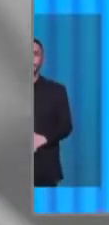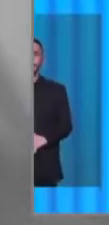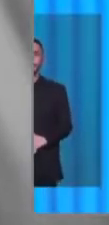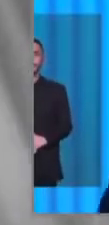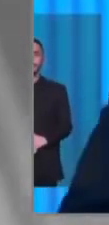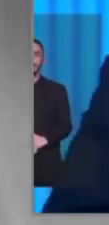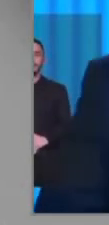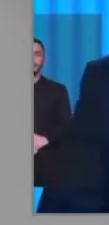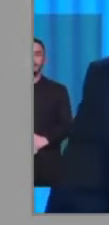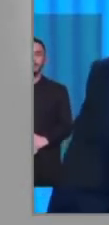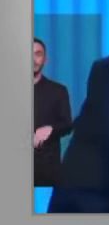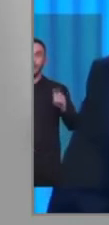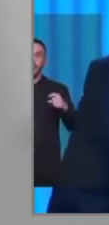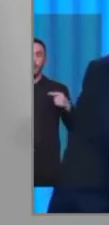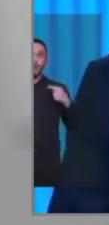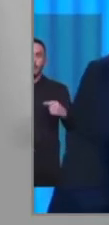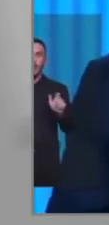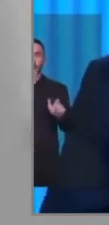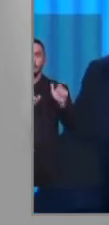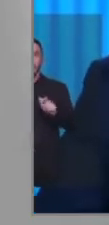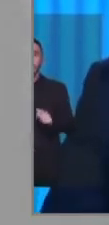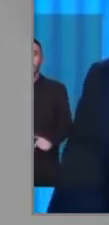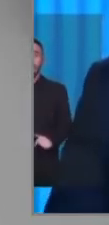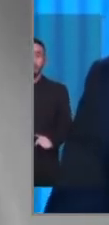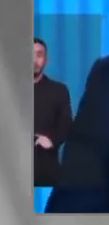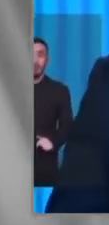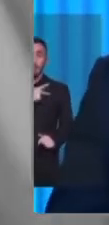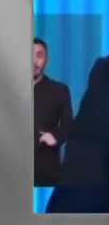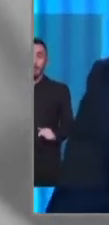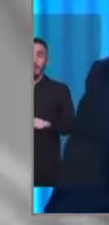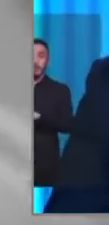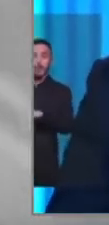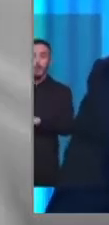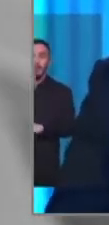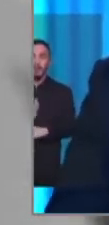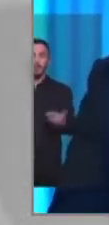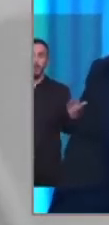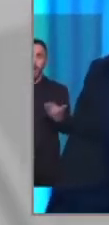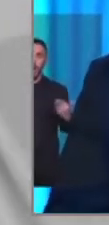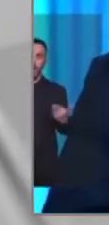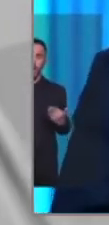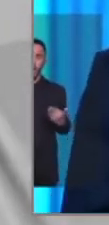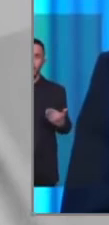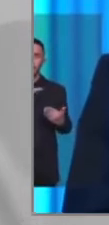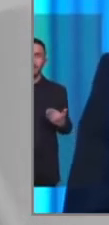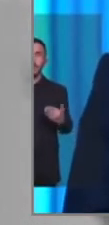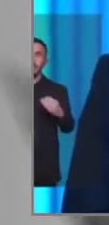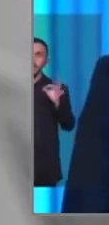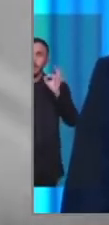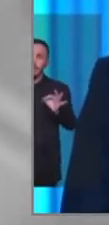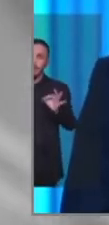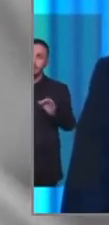que tuvo un voto expresivo y se junta a un determinado candidato sus electores